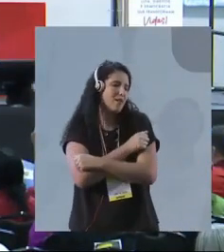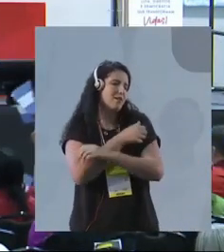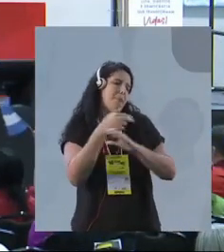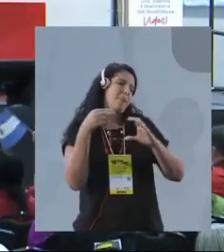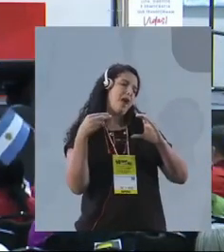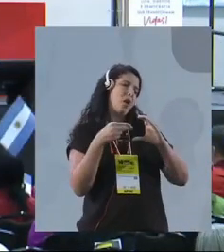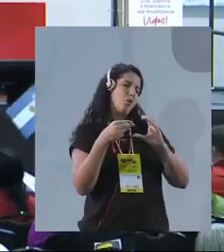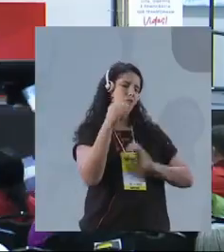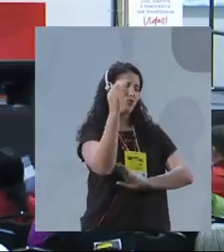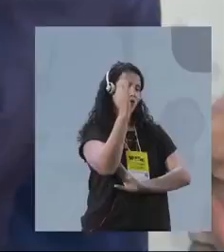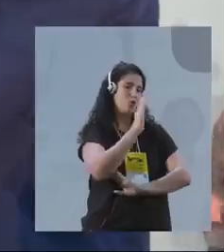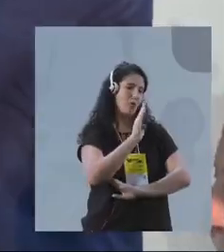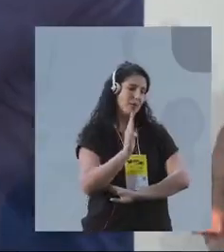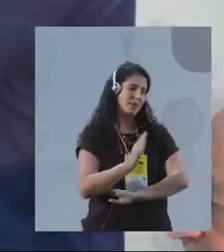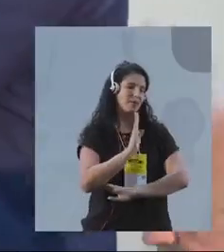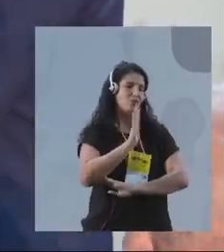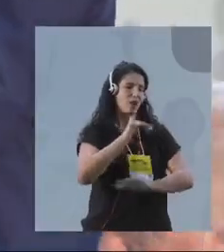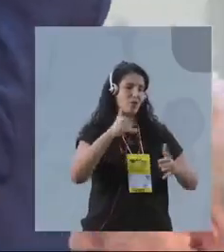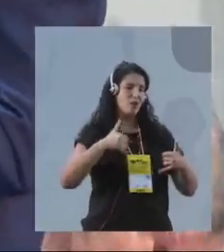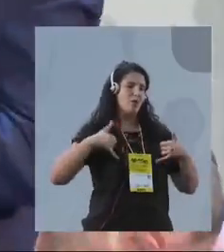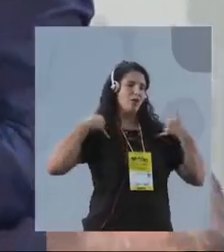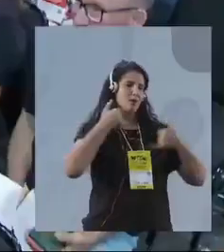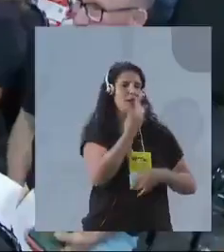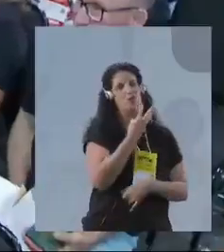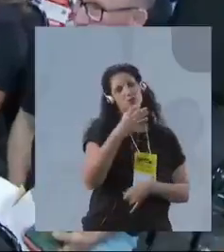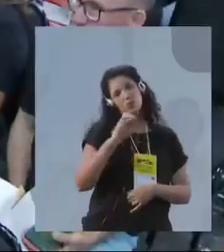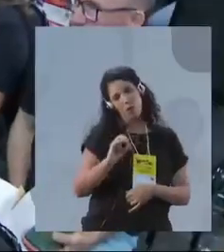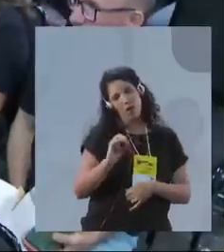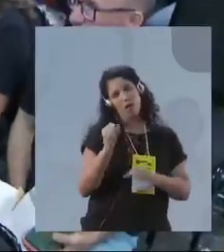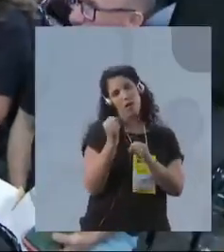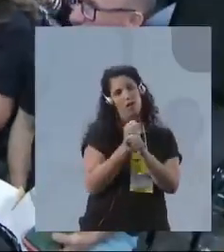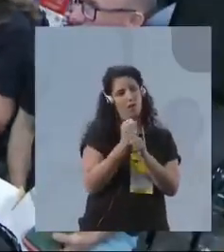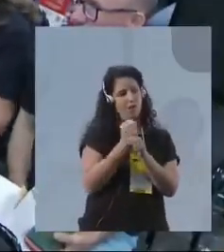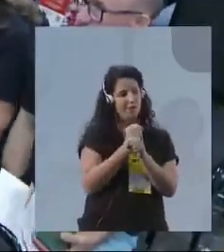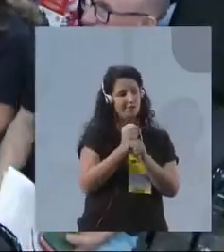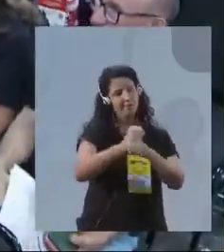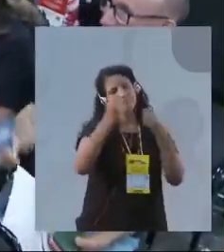40 aniversario. Sergio Nobre, para ustedes.